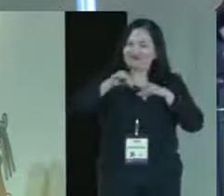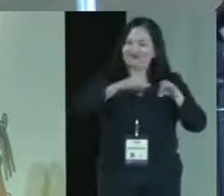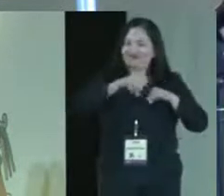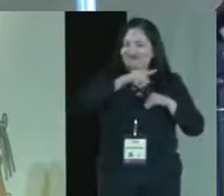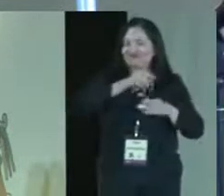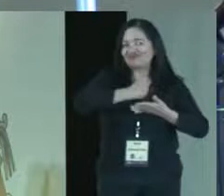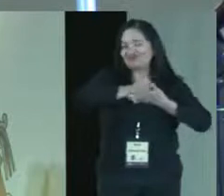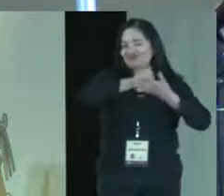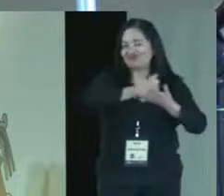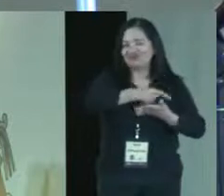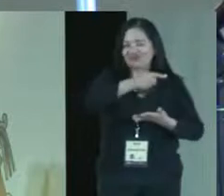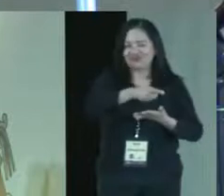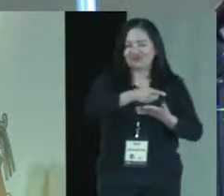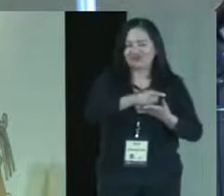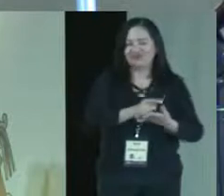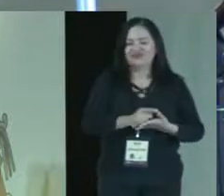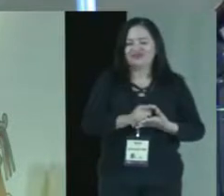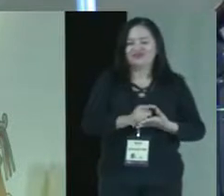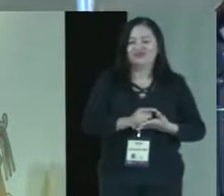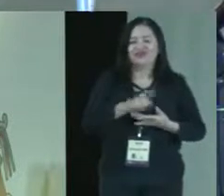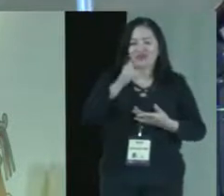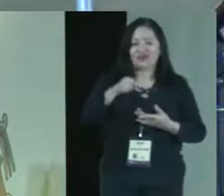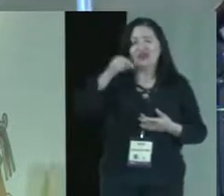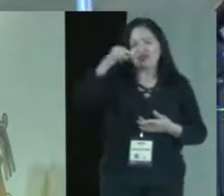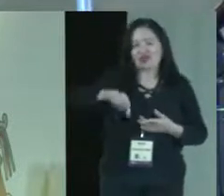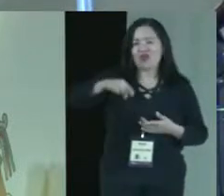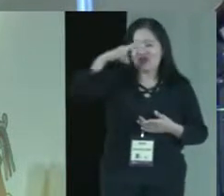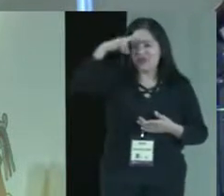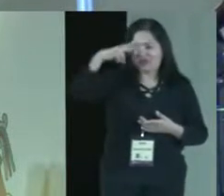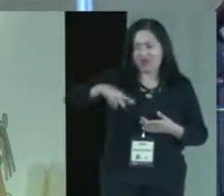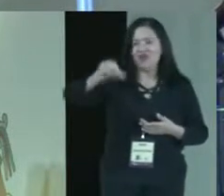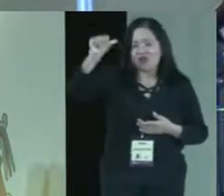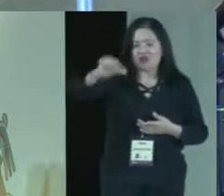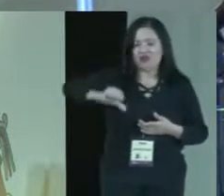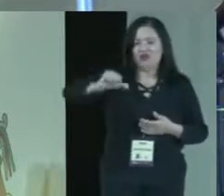su papel en la construcción del México actual